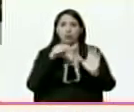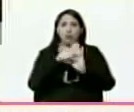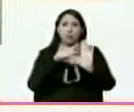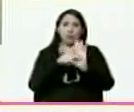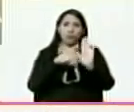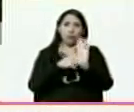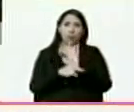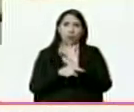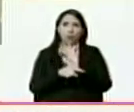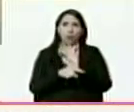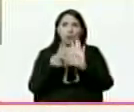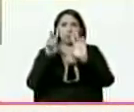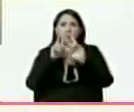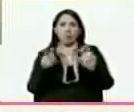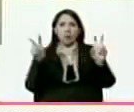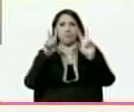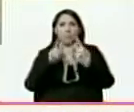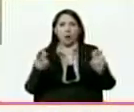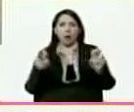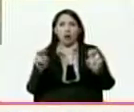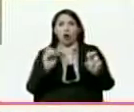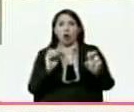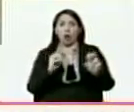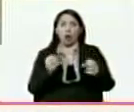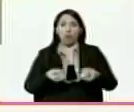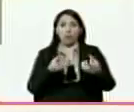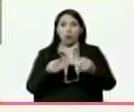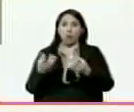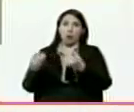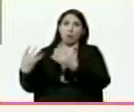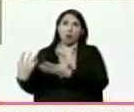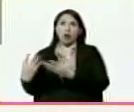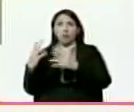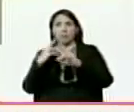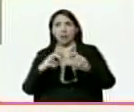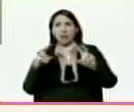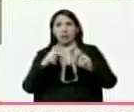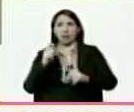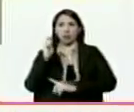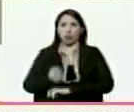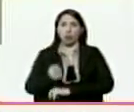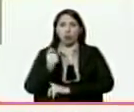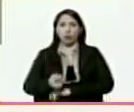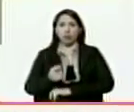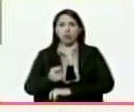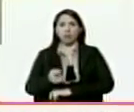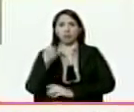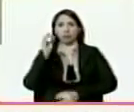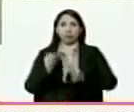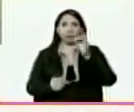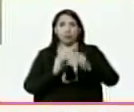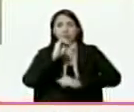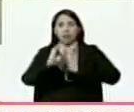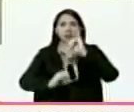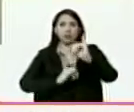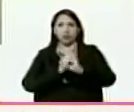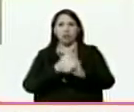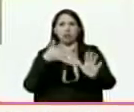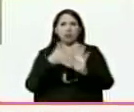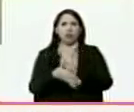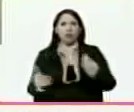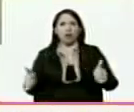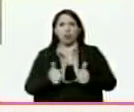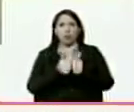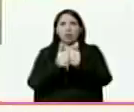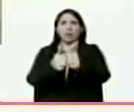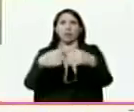de investigación o de aporte de información a la Corte Penal Internacional sobre el acompañamiento de una